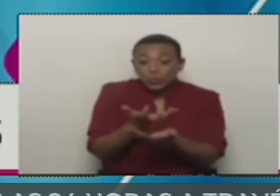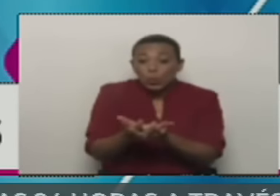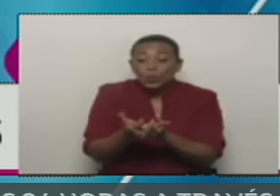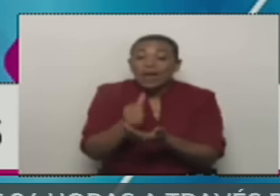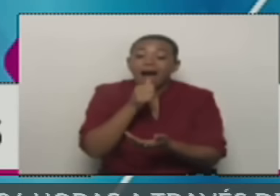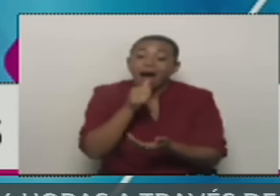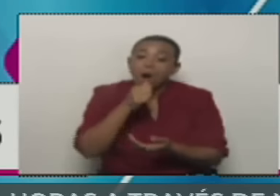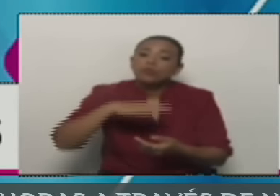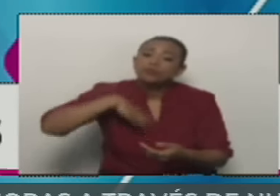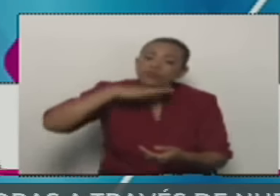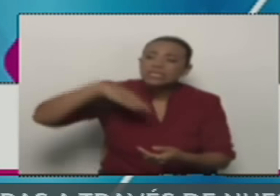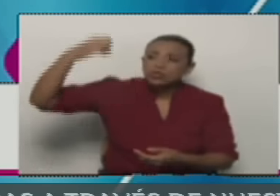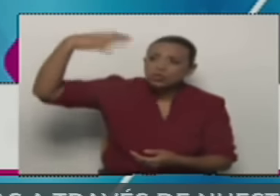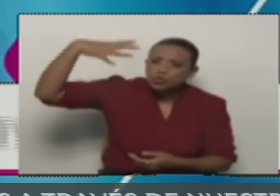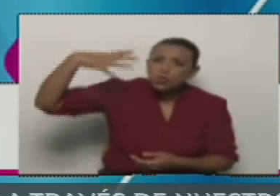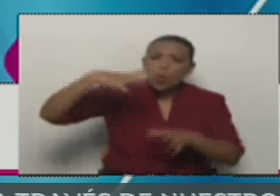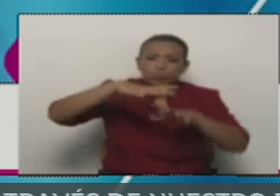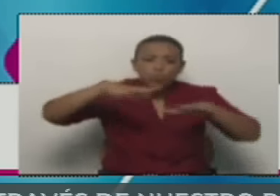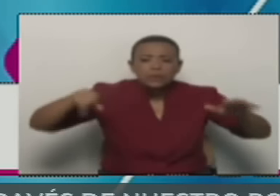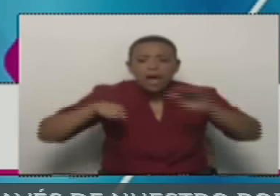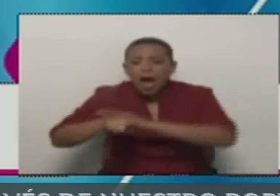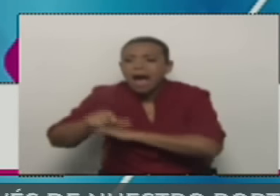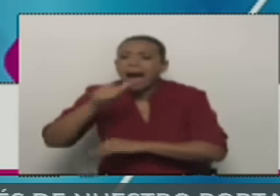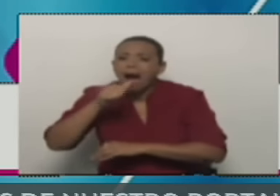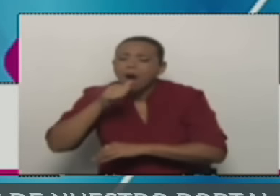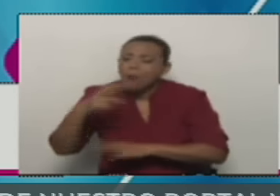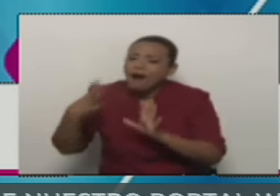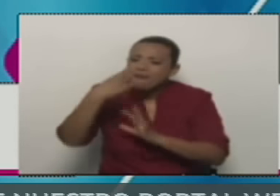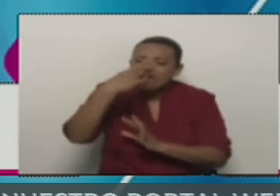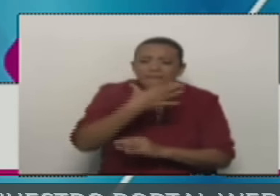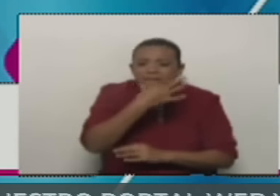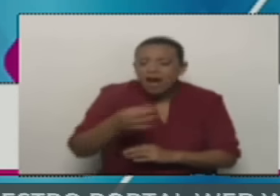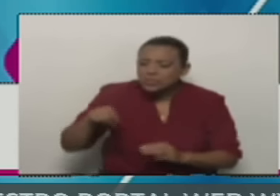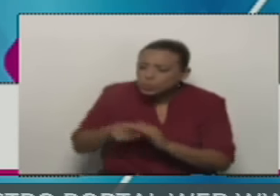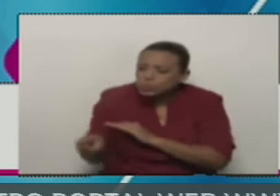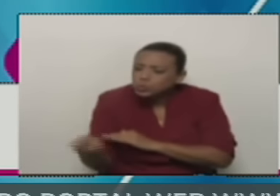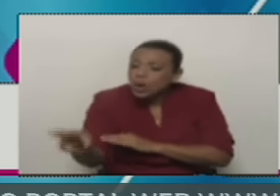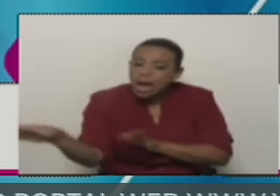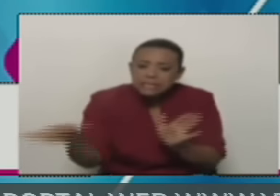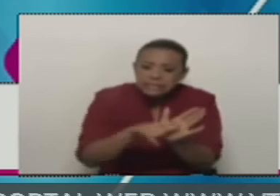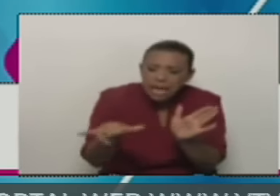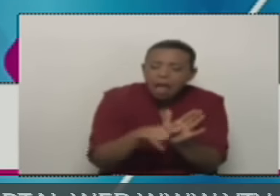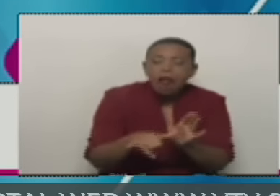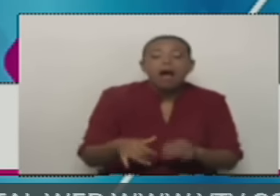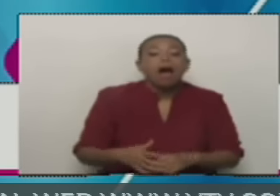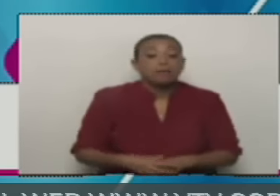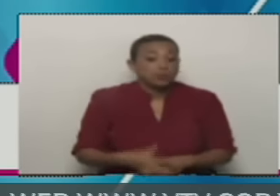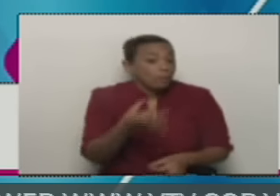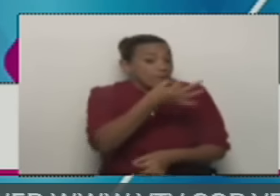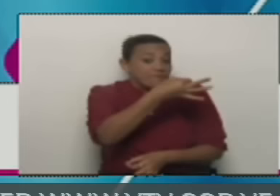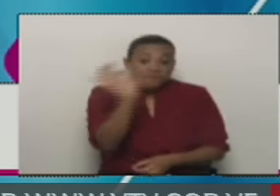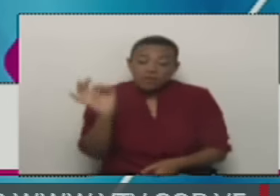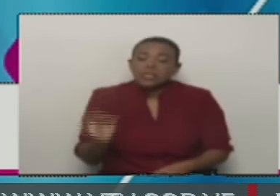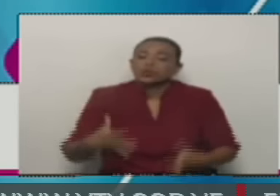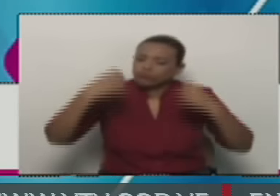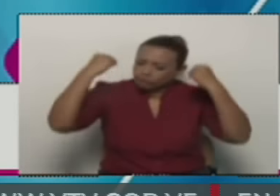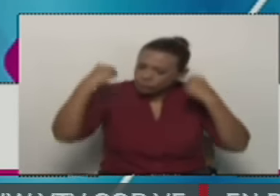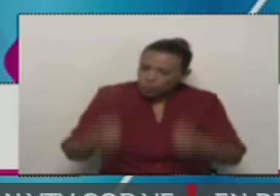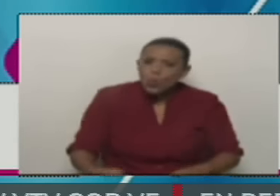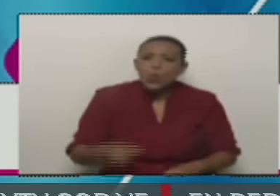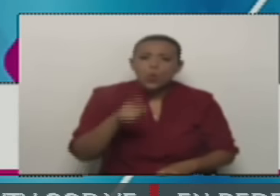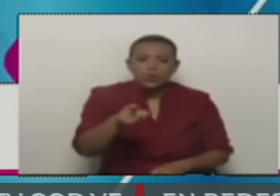contenido, tienen acceso al agua, facilidad. Y son perfectas. Yo estoy seguro